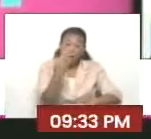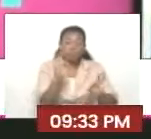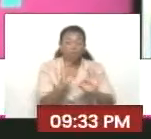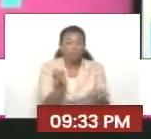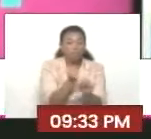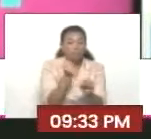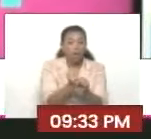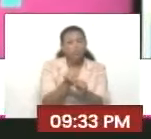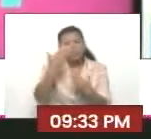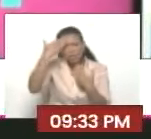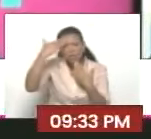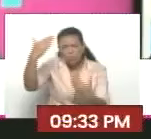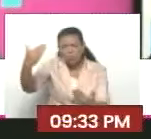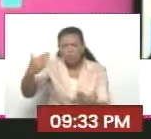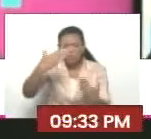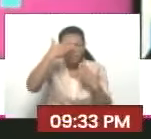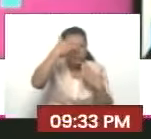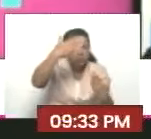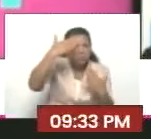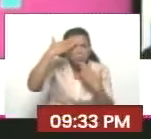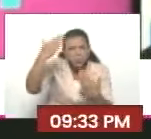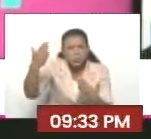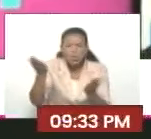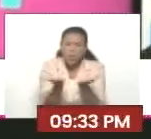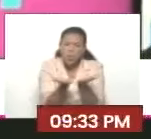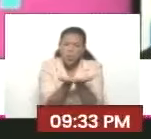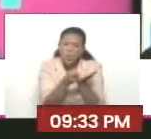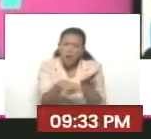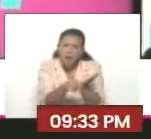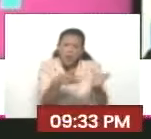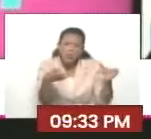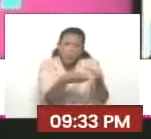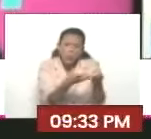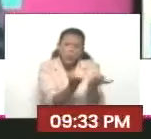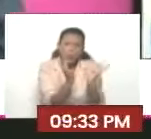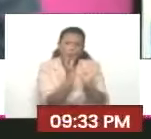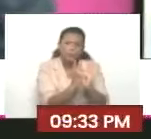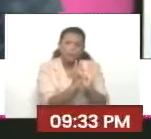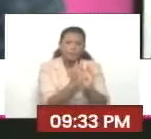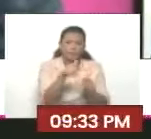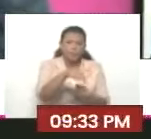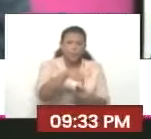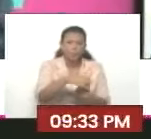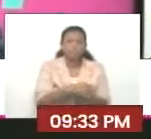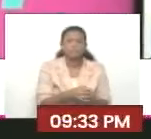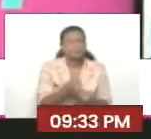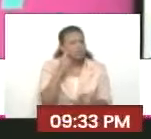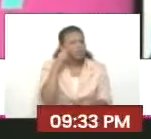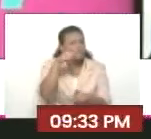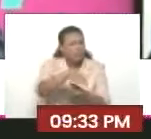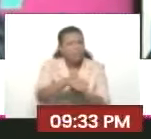yo di un saludito en la instalación, una reunión, nos fuimos al Estadio Monumental, Douglas.